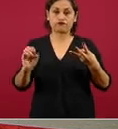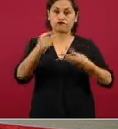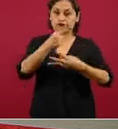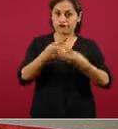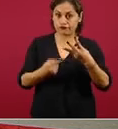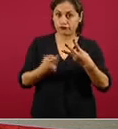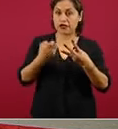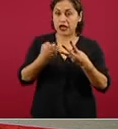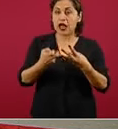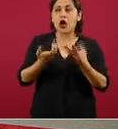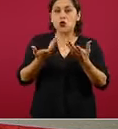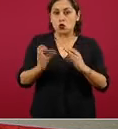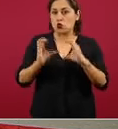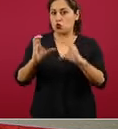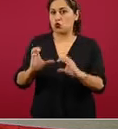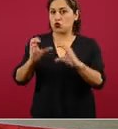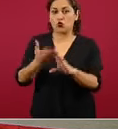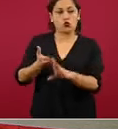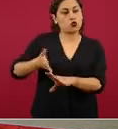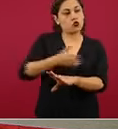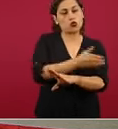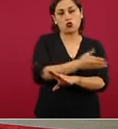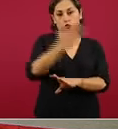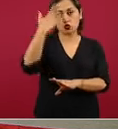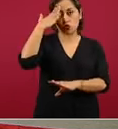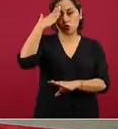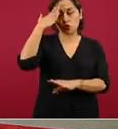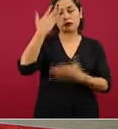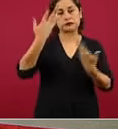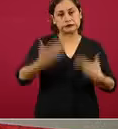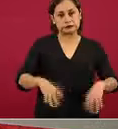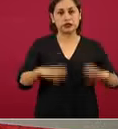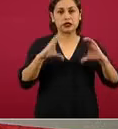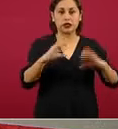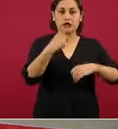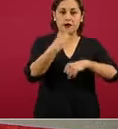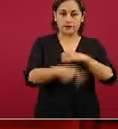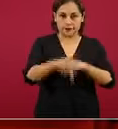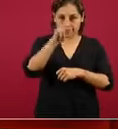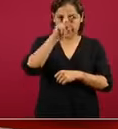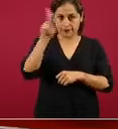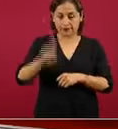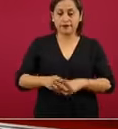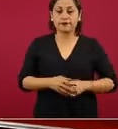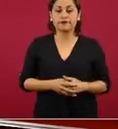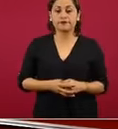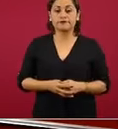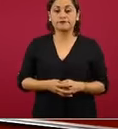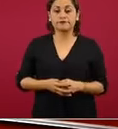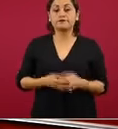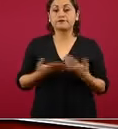mayor ocupación, y también para recordarles que esta ocupación, o el porcentaje de ocupación, es un resultado